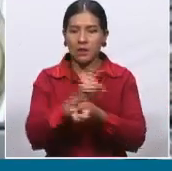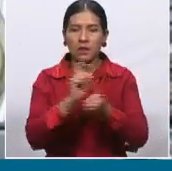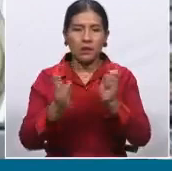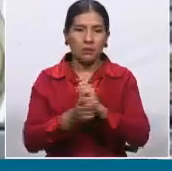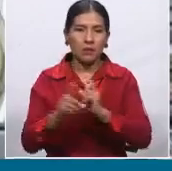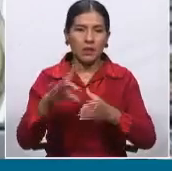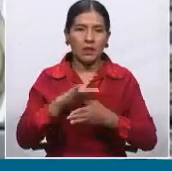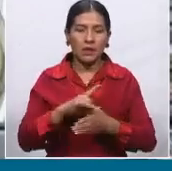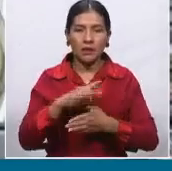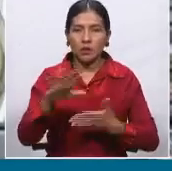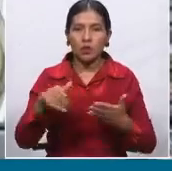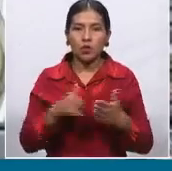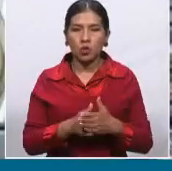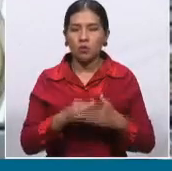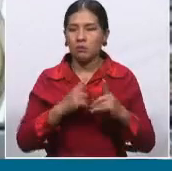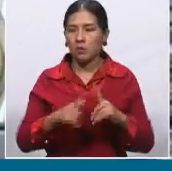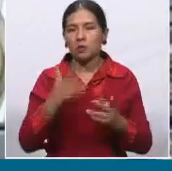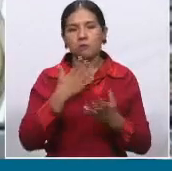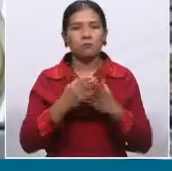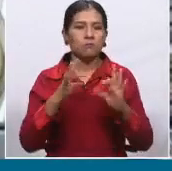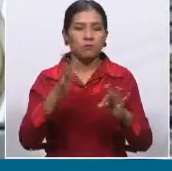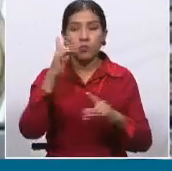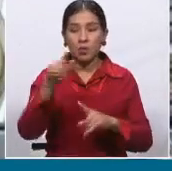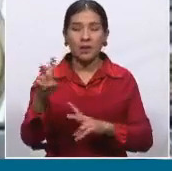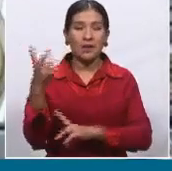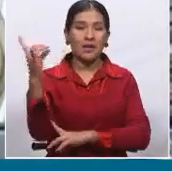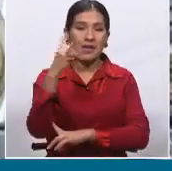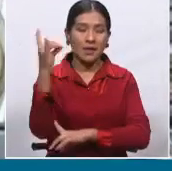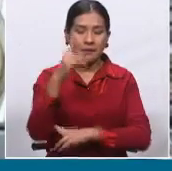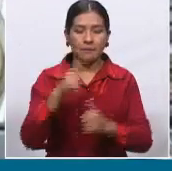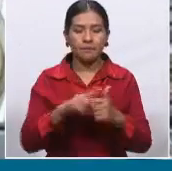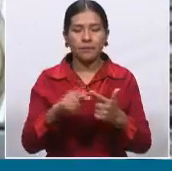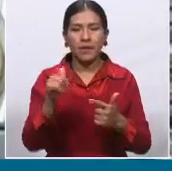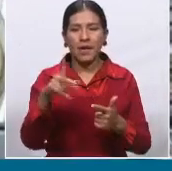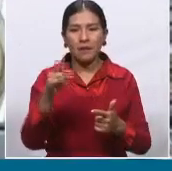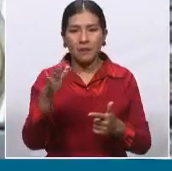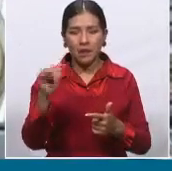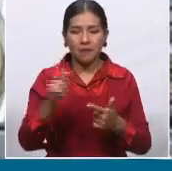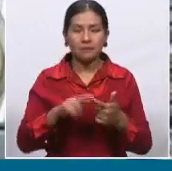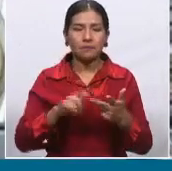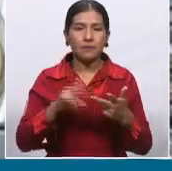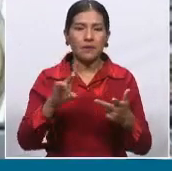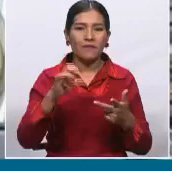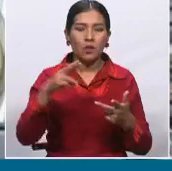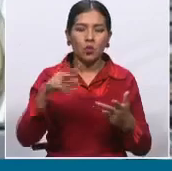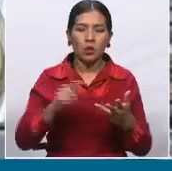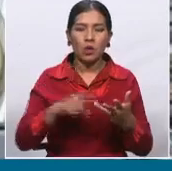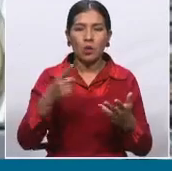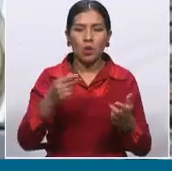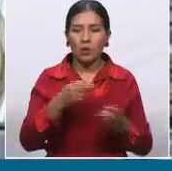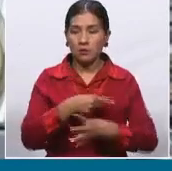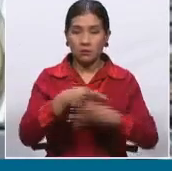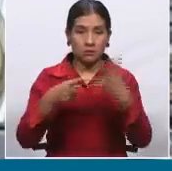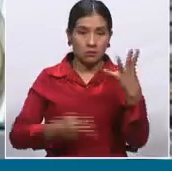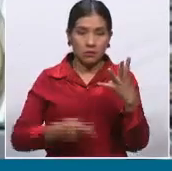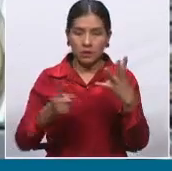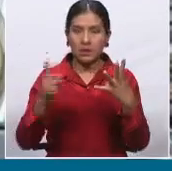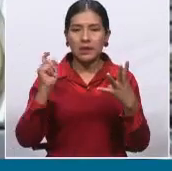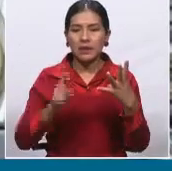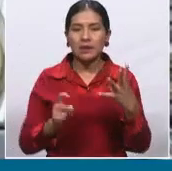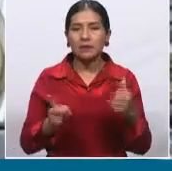carne, prácticamente es increíble, porque la llama, la alpaca y la vicuña, el guanaco, tienen que comer